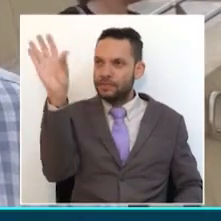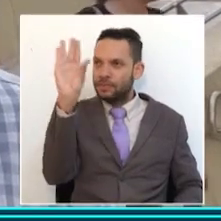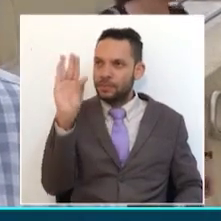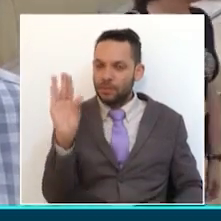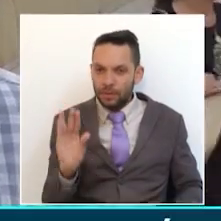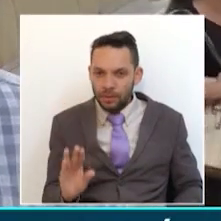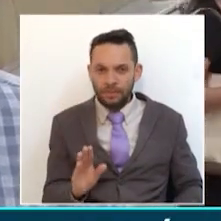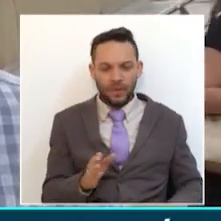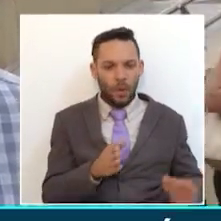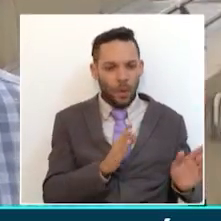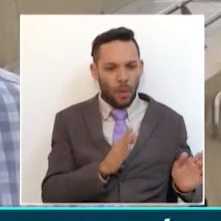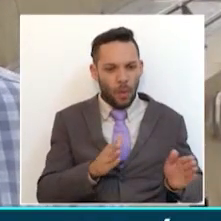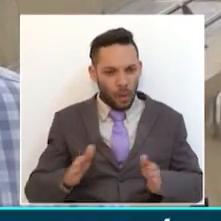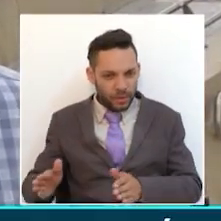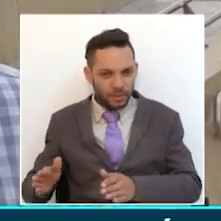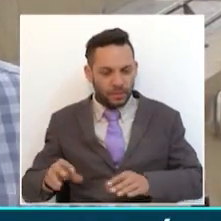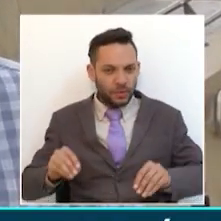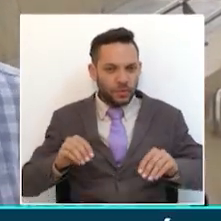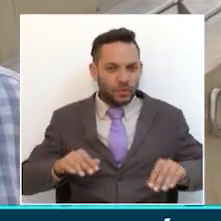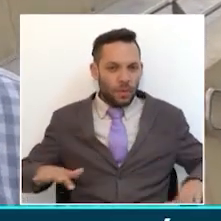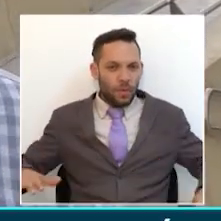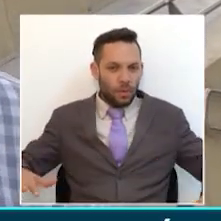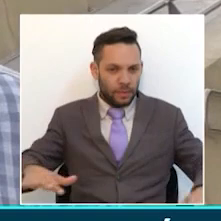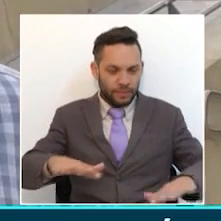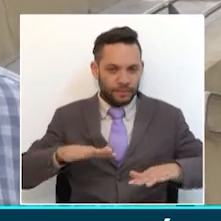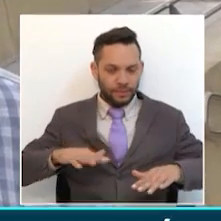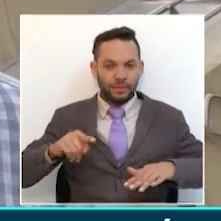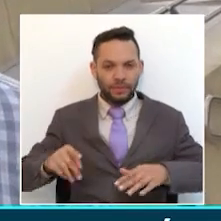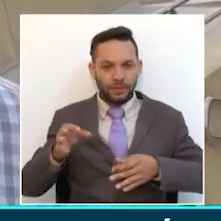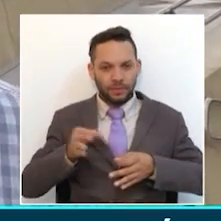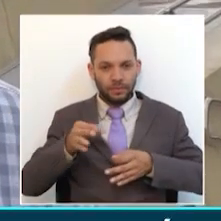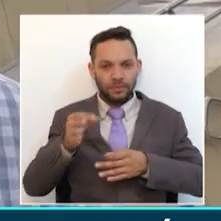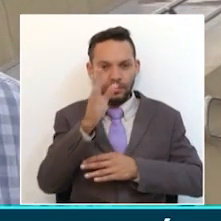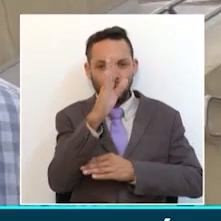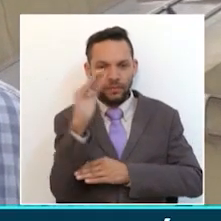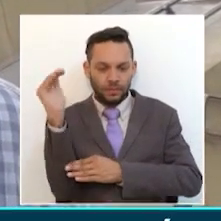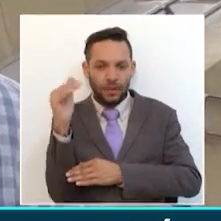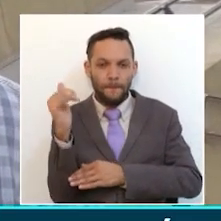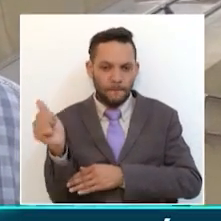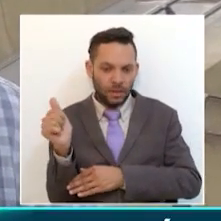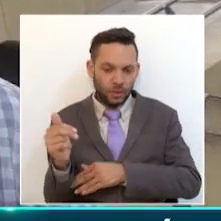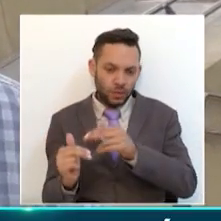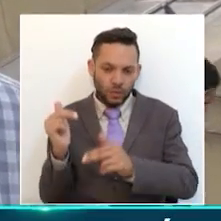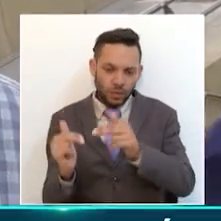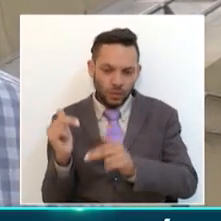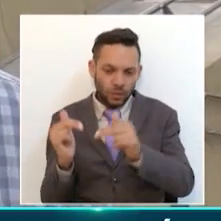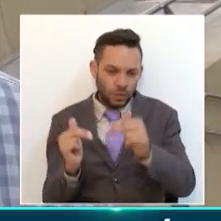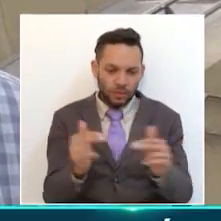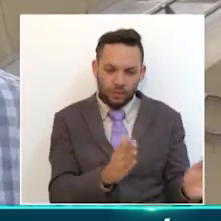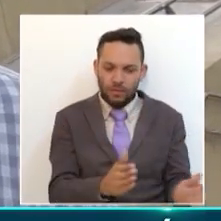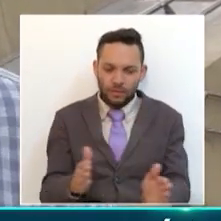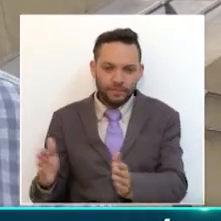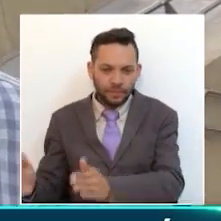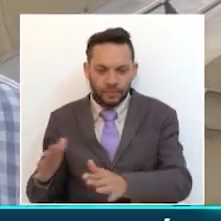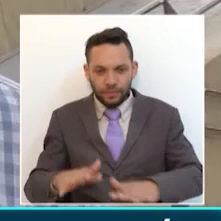proceso del ordenamiento territorial del municipio de Salento. Ellos vienen avanzando en su esquema de ordenamiento territorial, de modo que se puedan generar